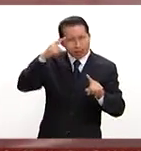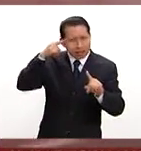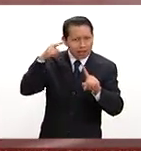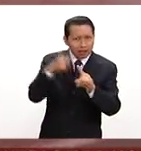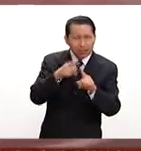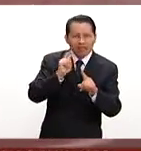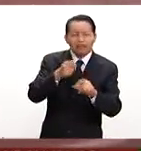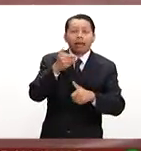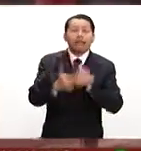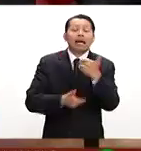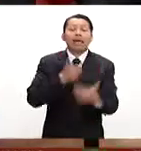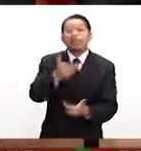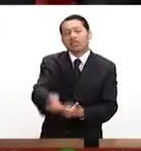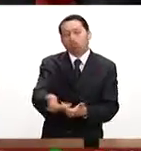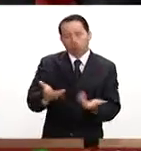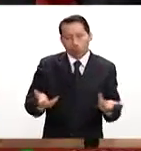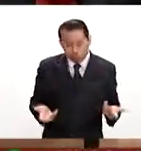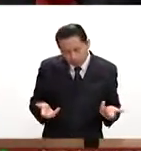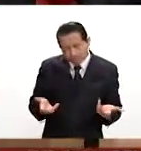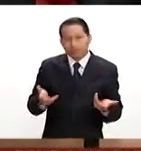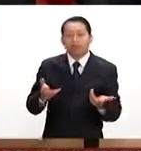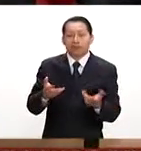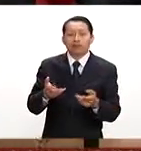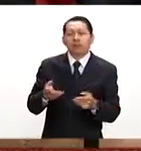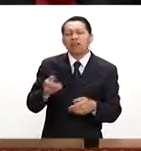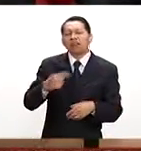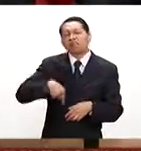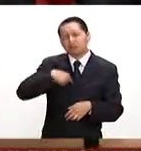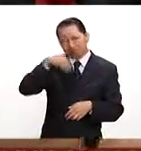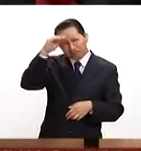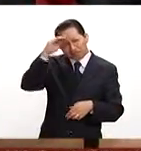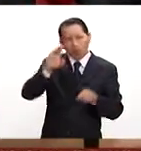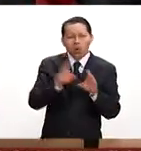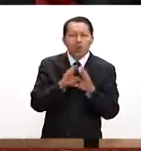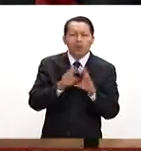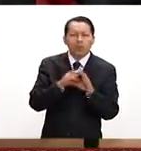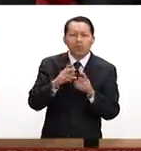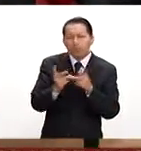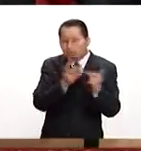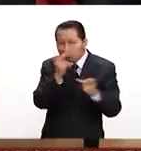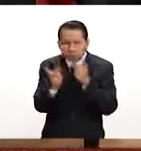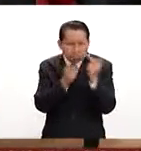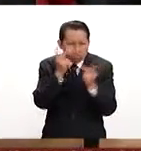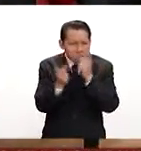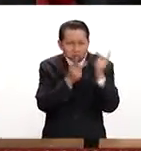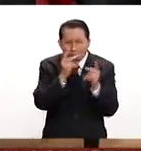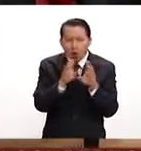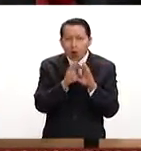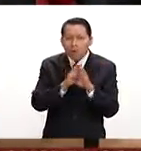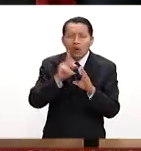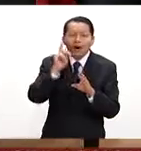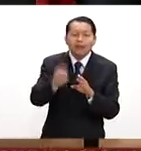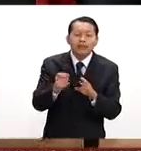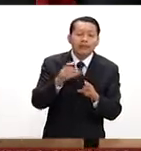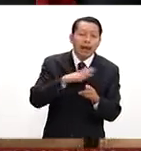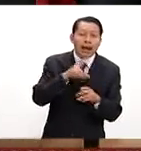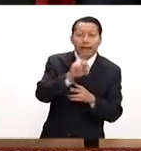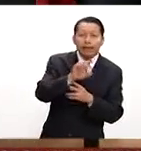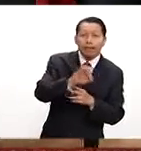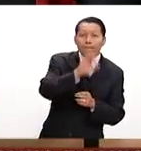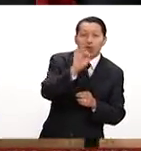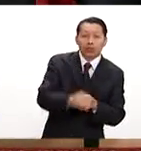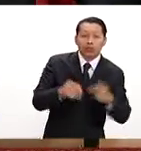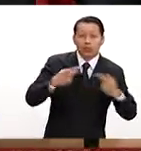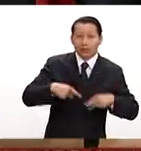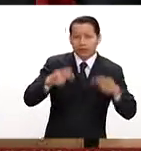ramo de servicios. Originalmente nosotros dijimos, queremos hacer un muestreo, ¿no? En donde tengamos 30% de gente que